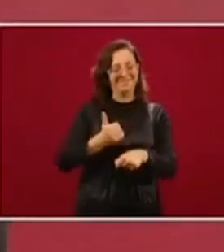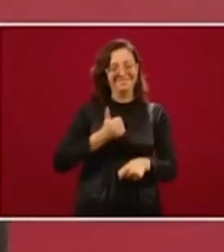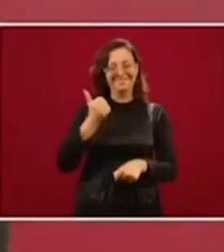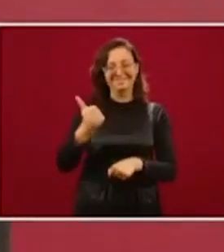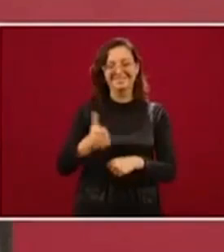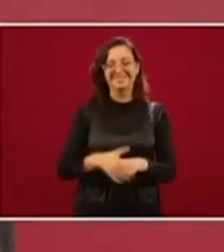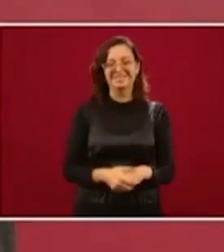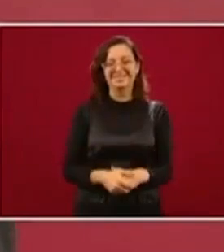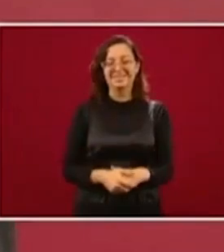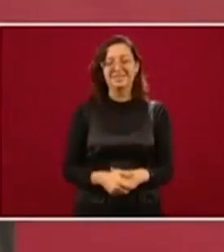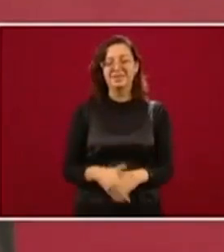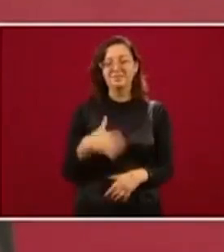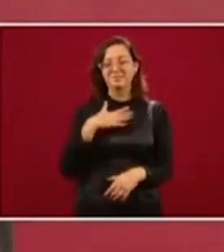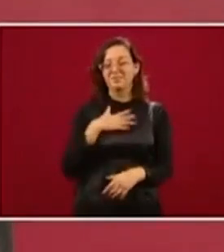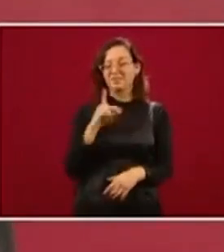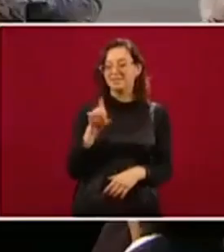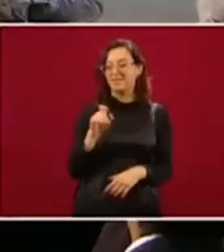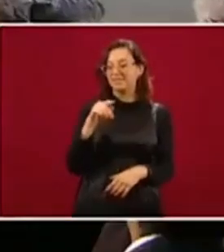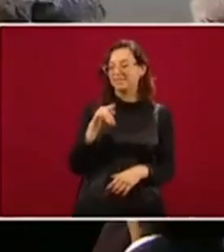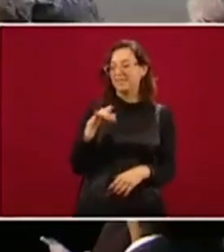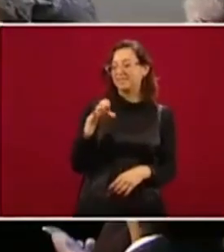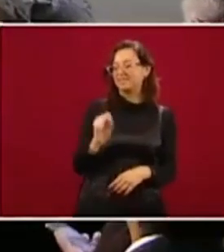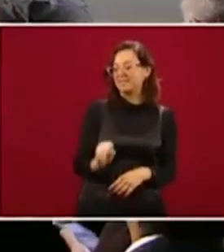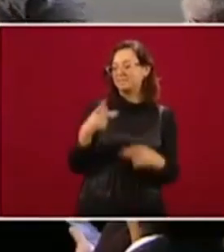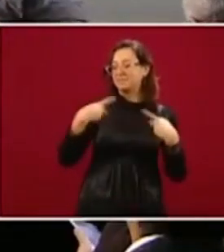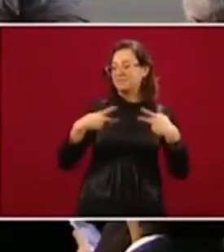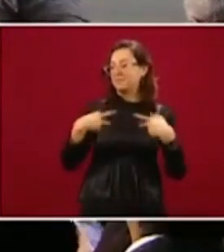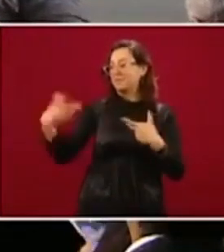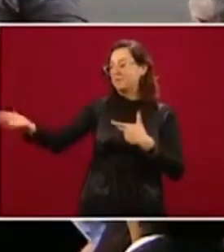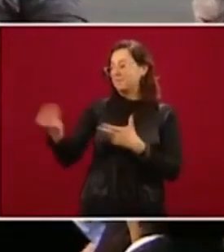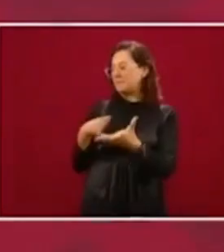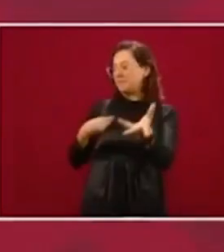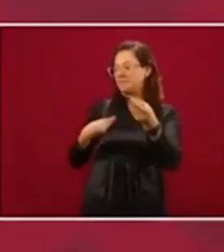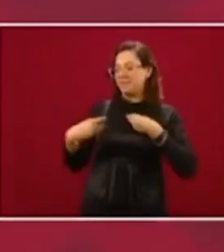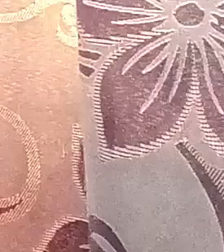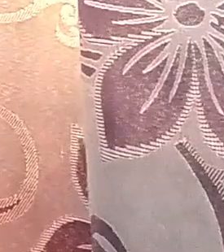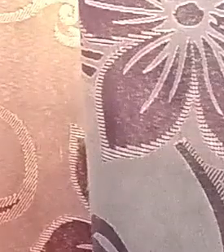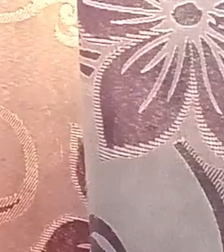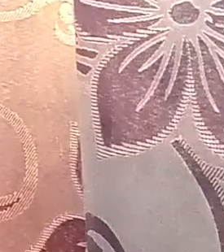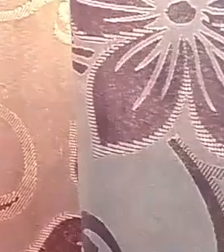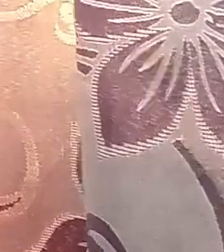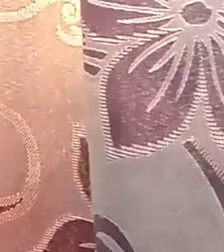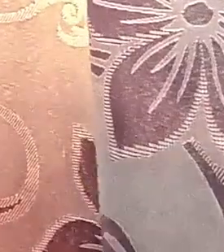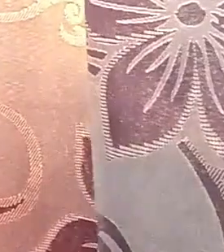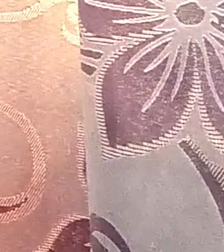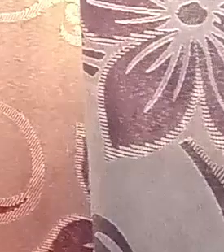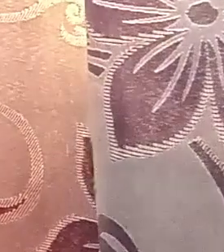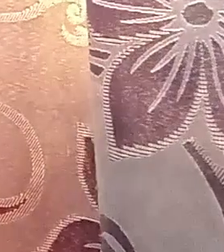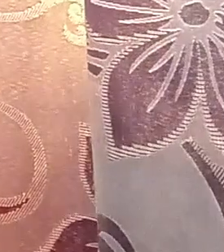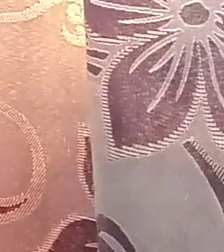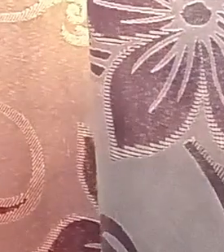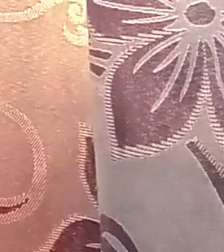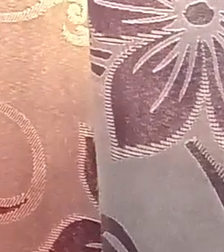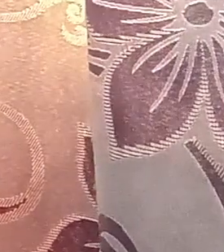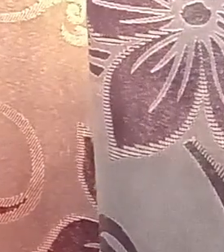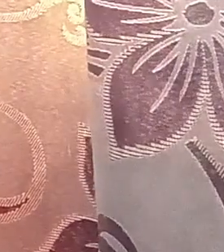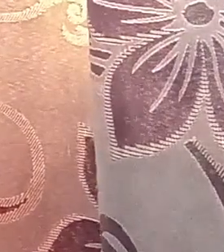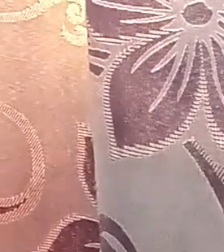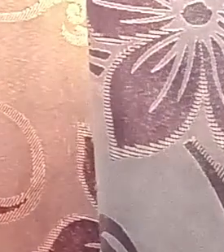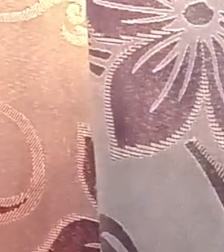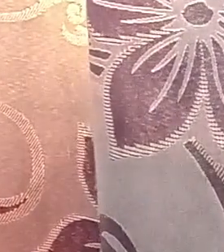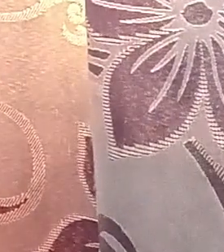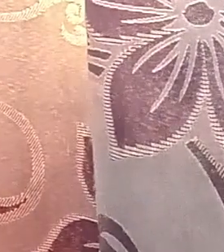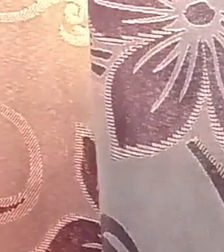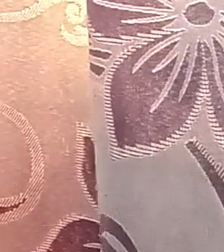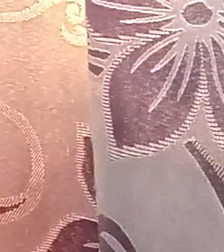con mis detentes y con lo que me da la gente. ¿Y qué quieren? Pues que... Hoy en la mañana se hizo oficial que